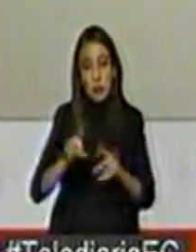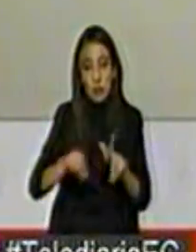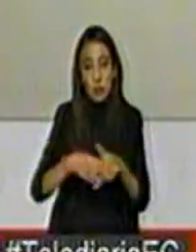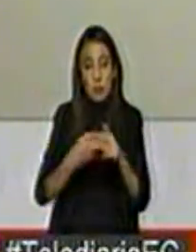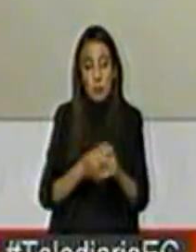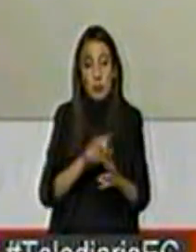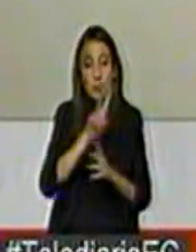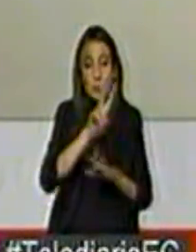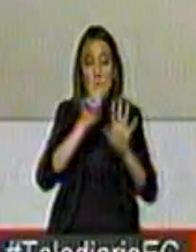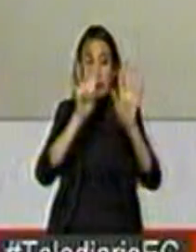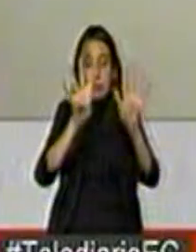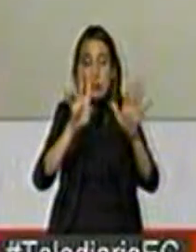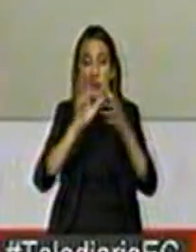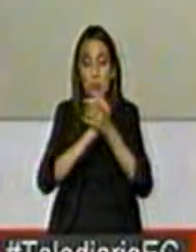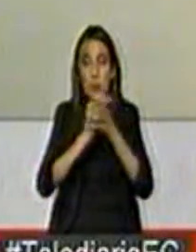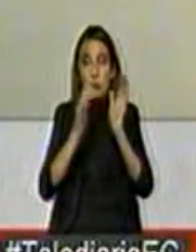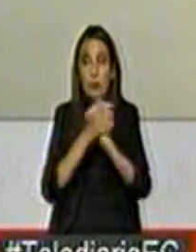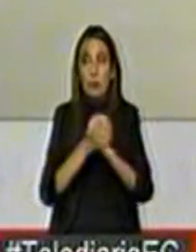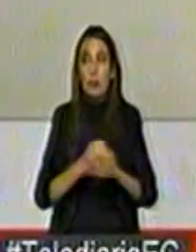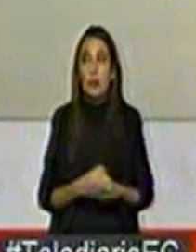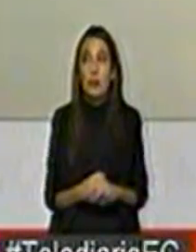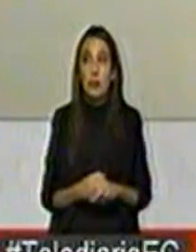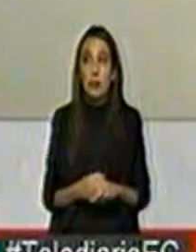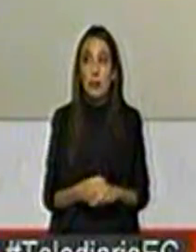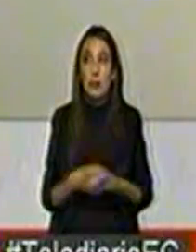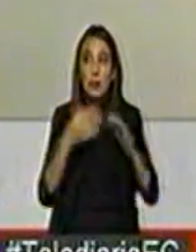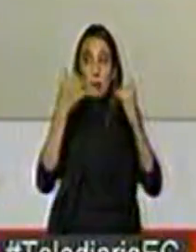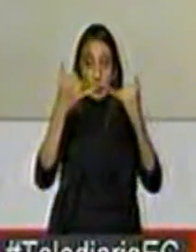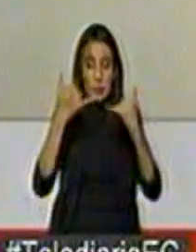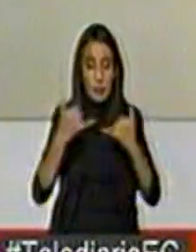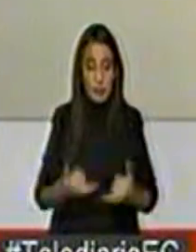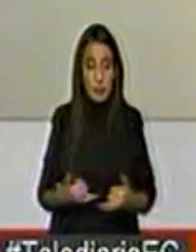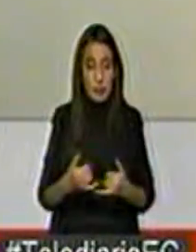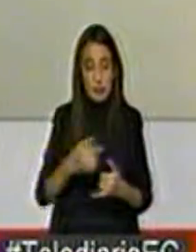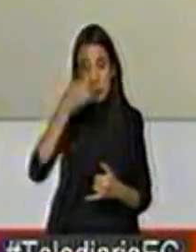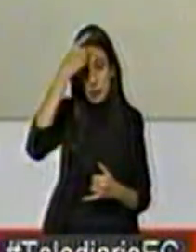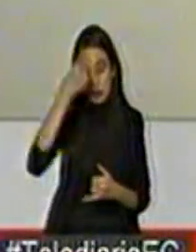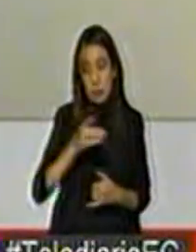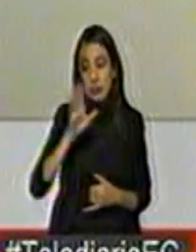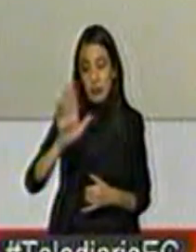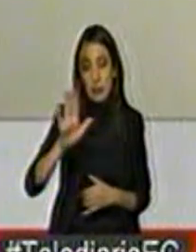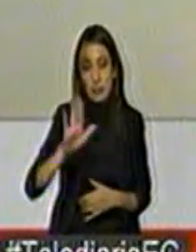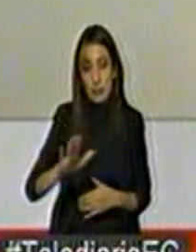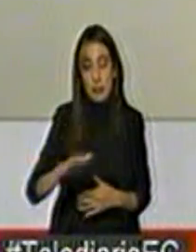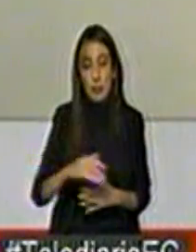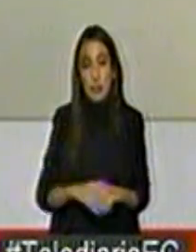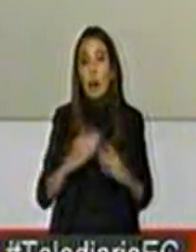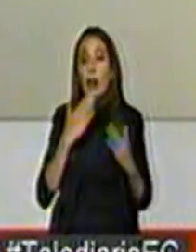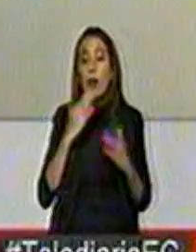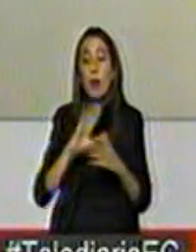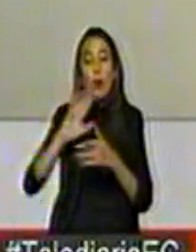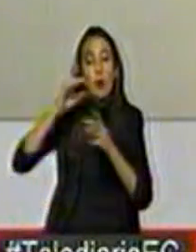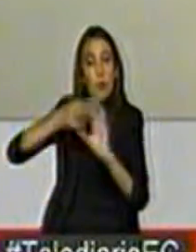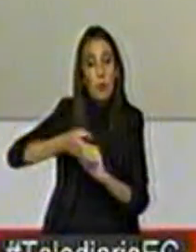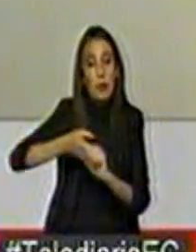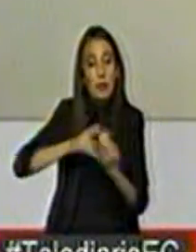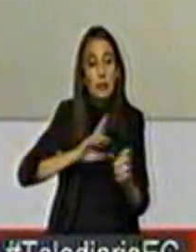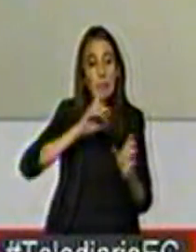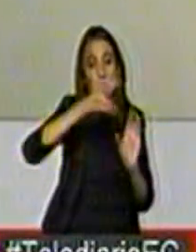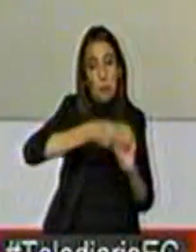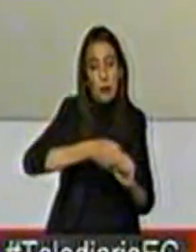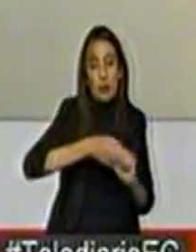noviembre. En esta sentencia oral se ha determinado la participación de